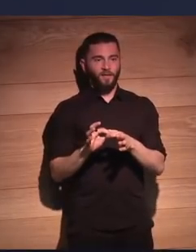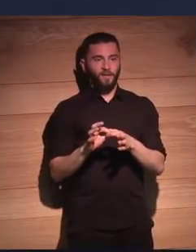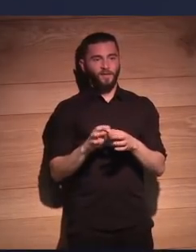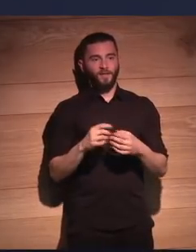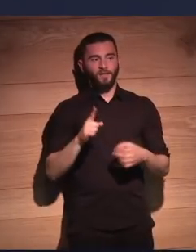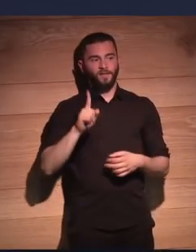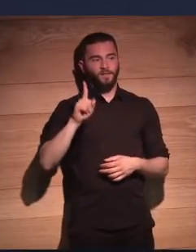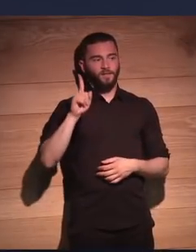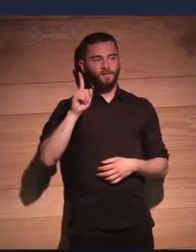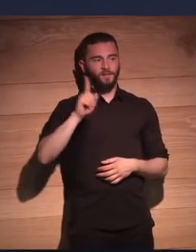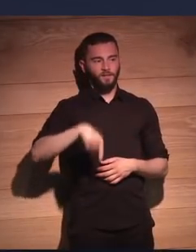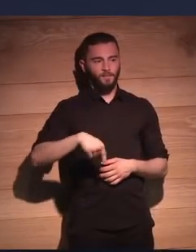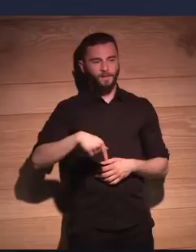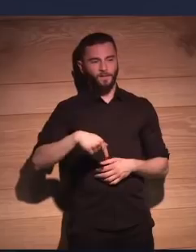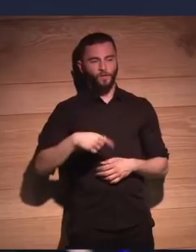un poco, ¿no? que